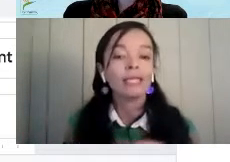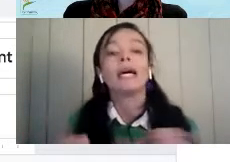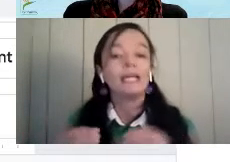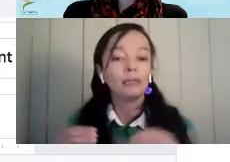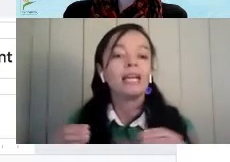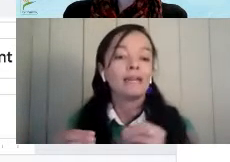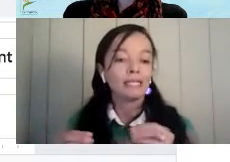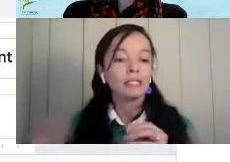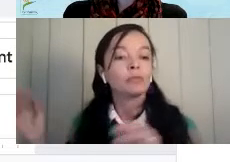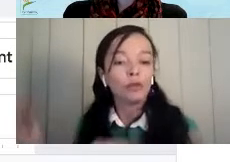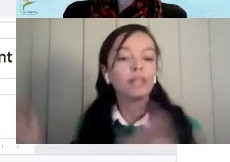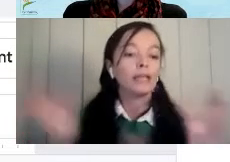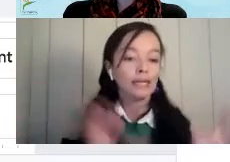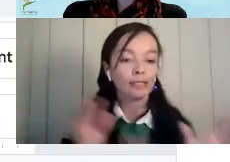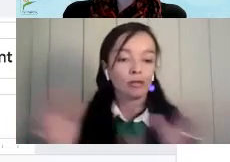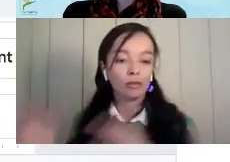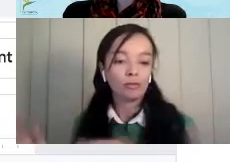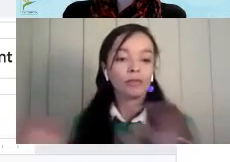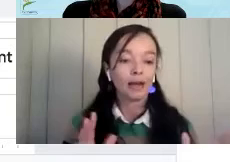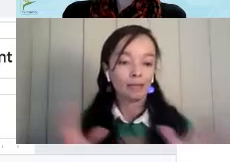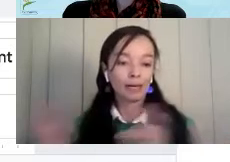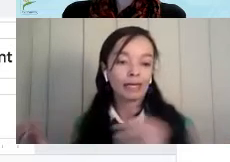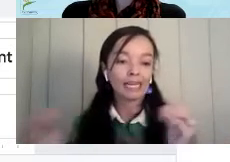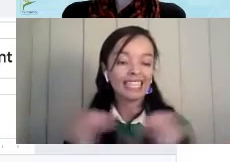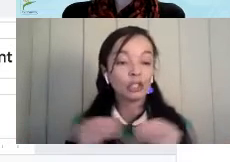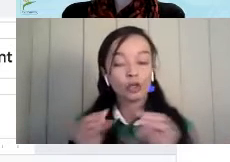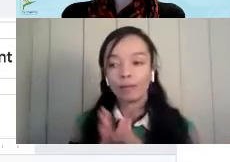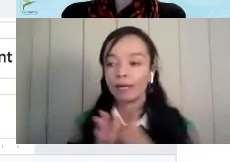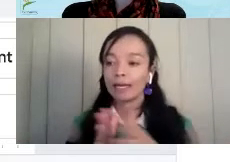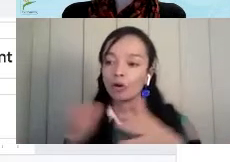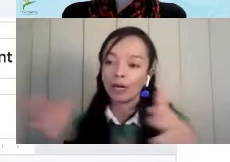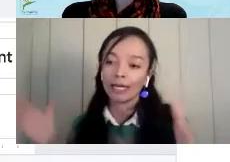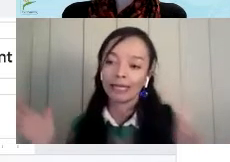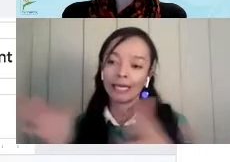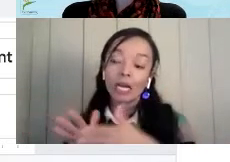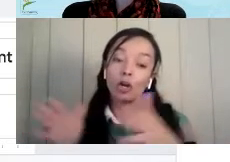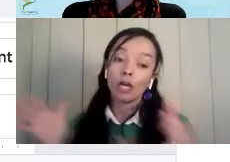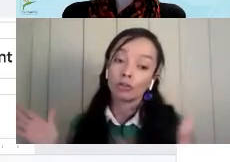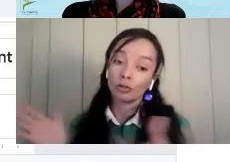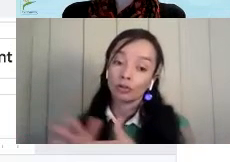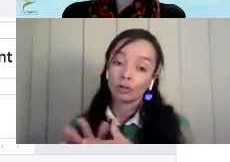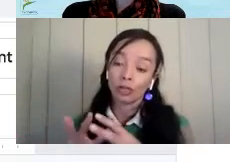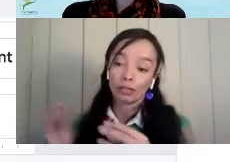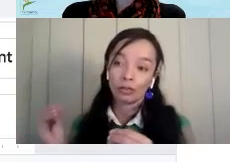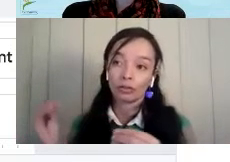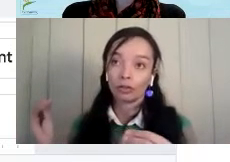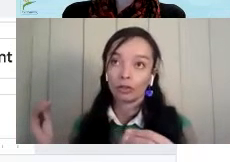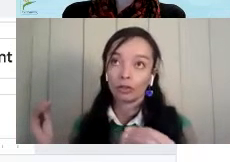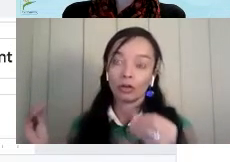¿quieres más cereal? Y mirar a ver si responde y traérselo. Para que relacione, para que conecte los dos